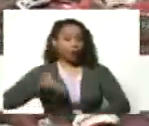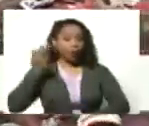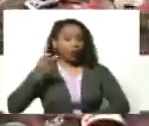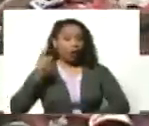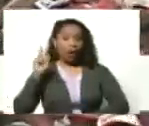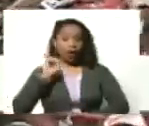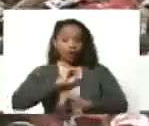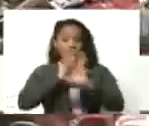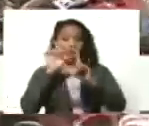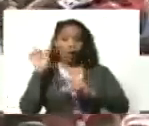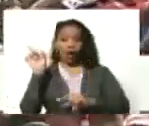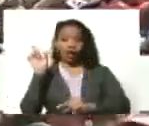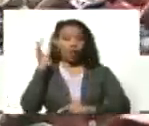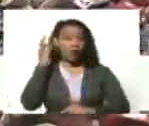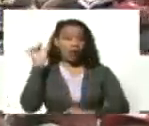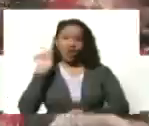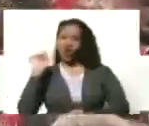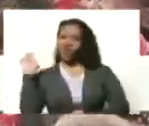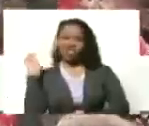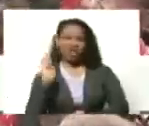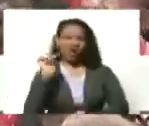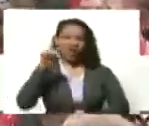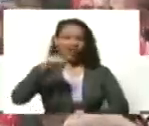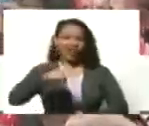para acá hoy.